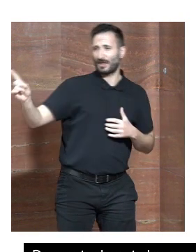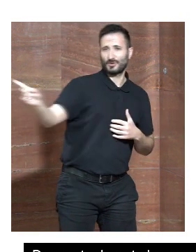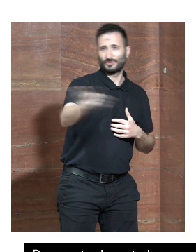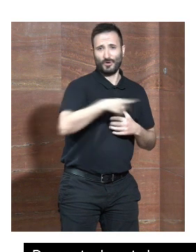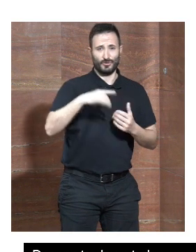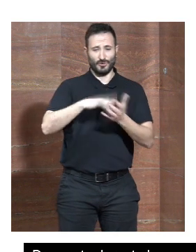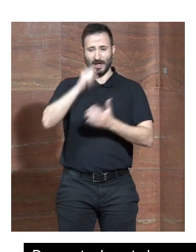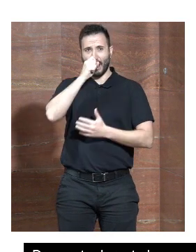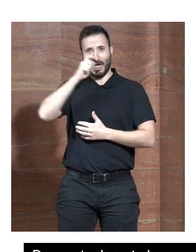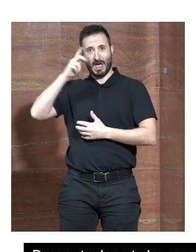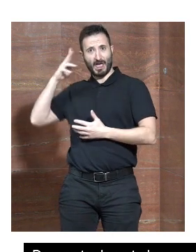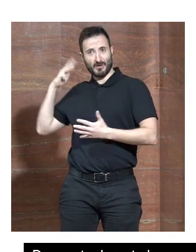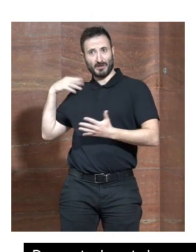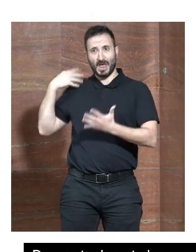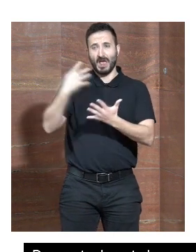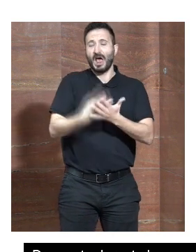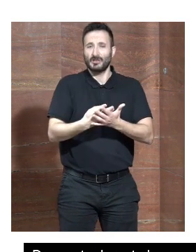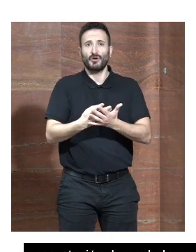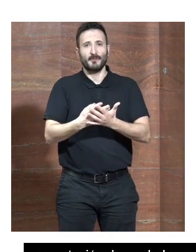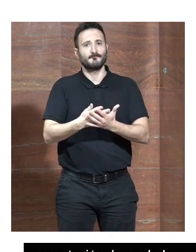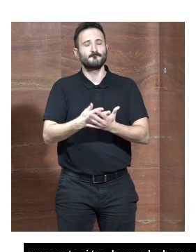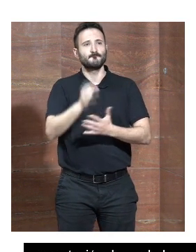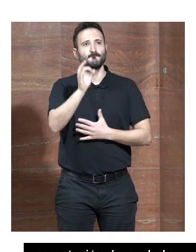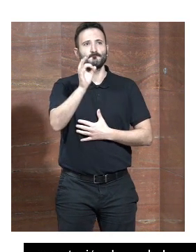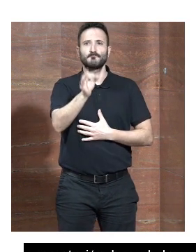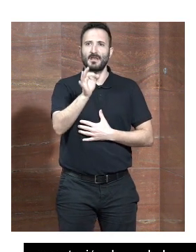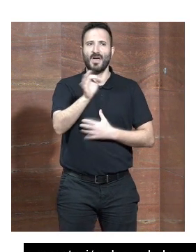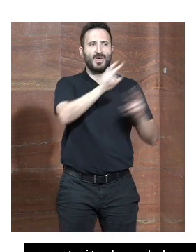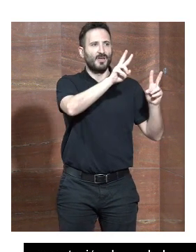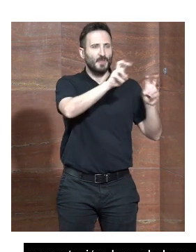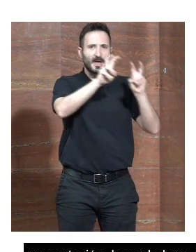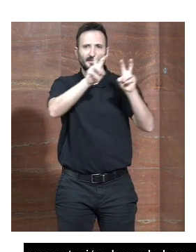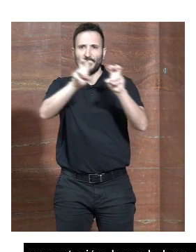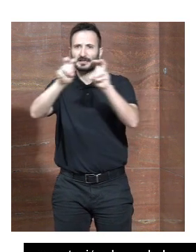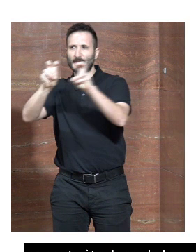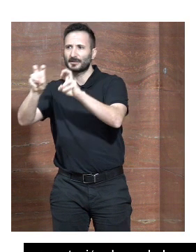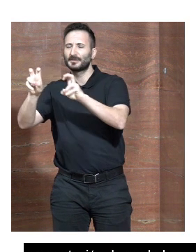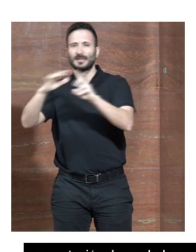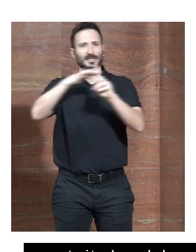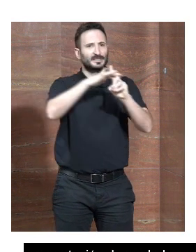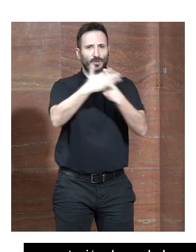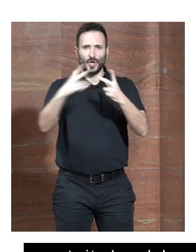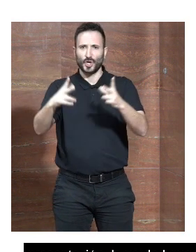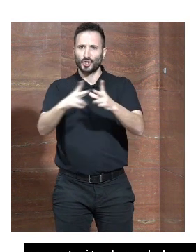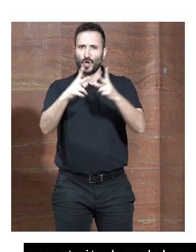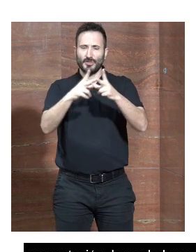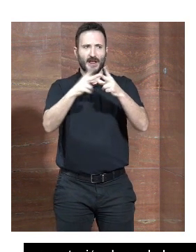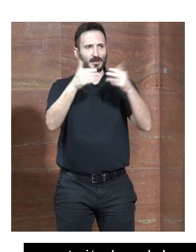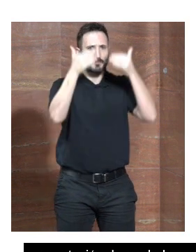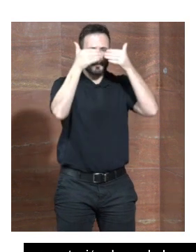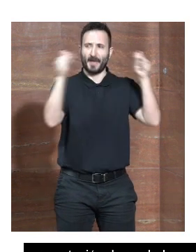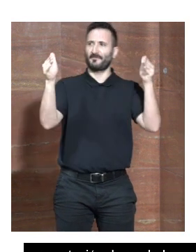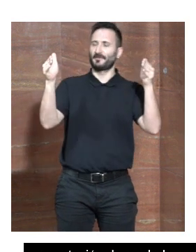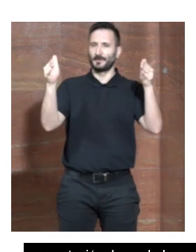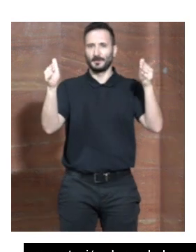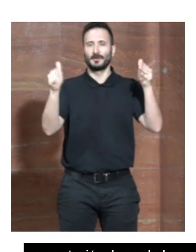En los últimos años, desde luego, nos ha abierto los ojos a muchísimos temas, a muchísimas situaciones sociales que